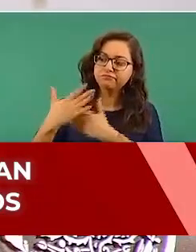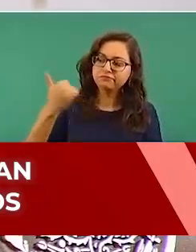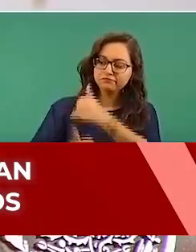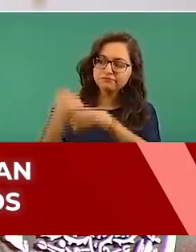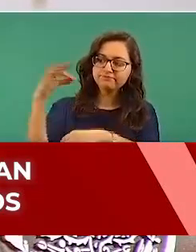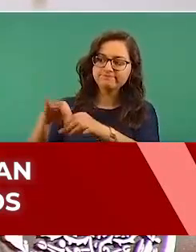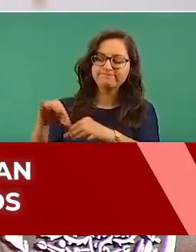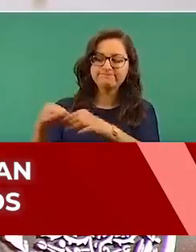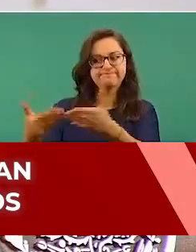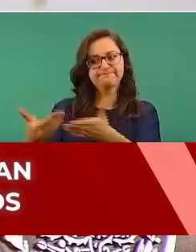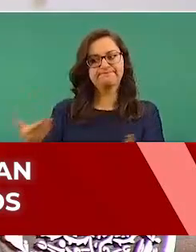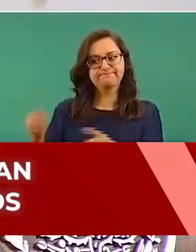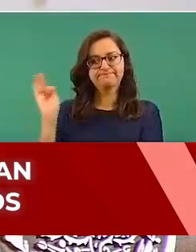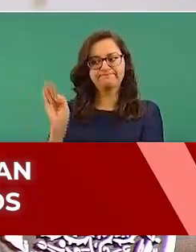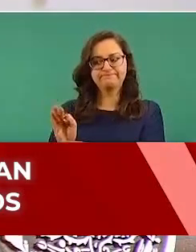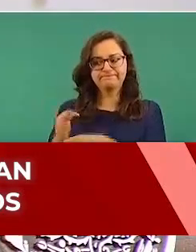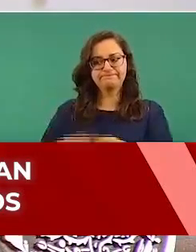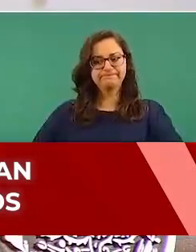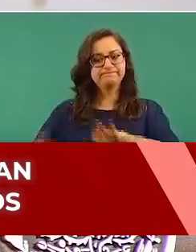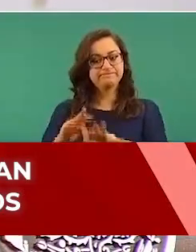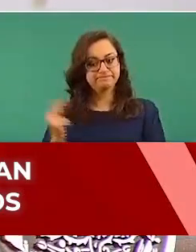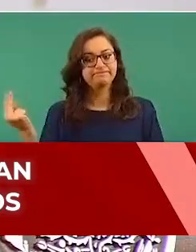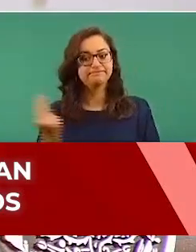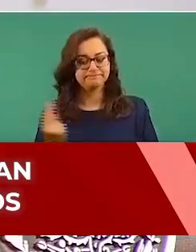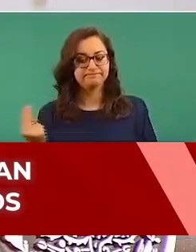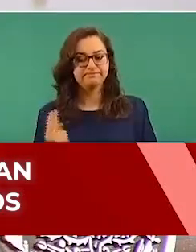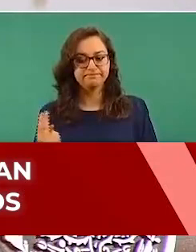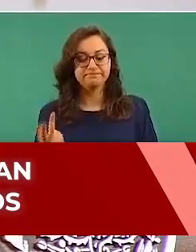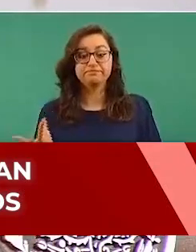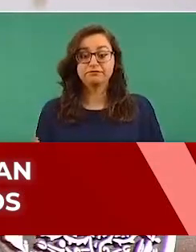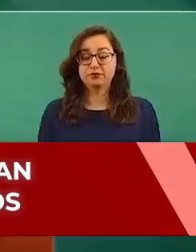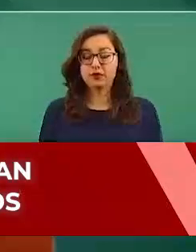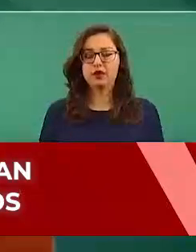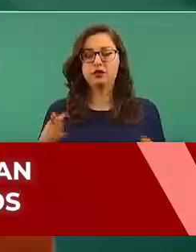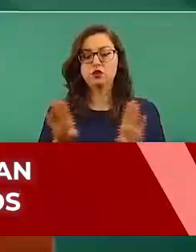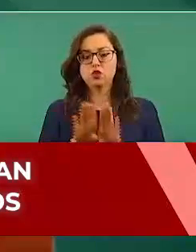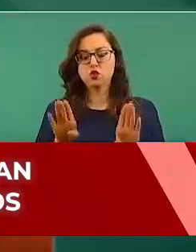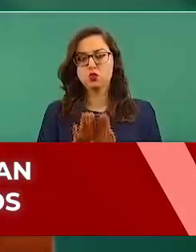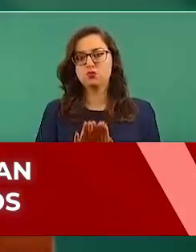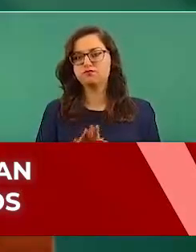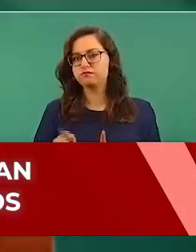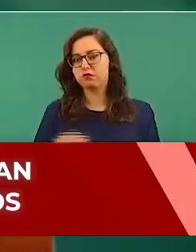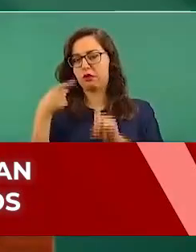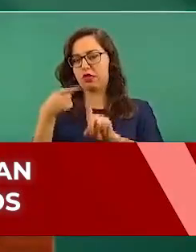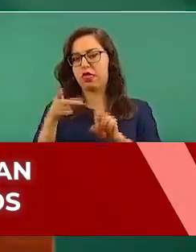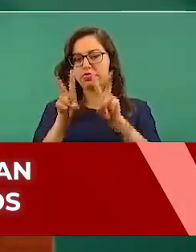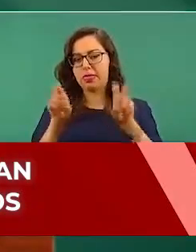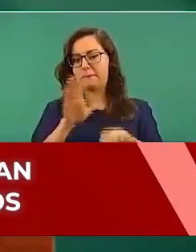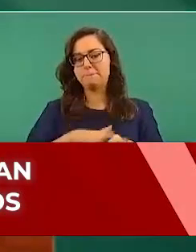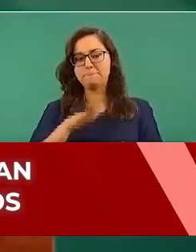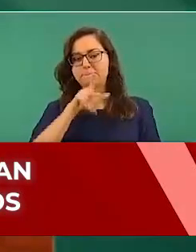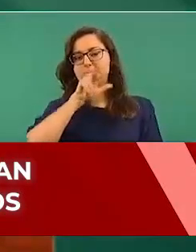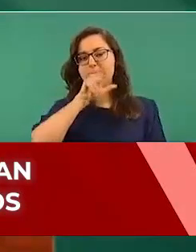tema que más ocupa en la mesa de estrategia de protección de contexto electoral es el